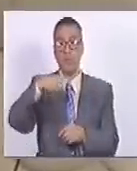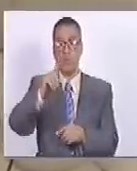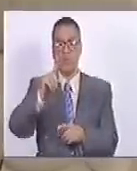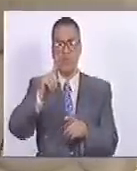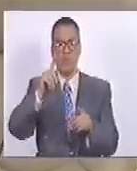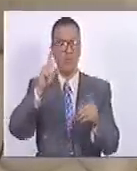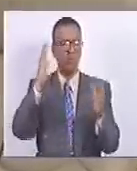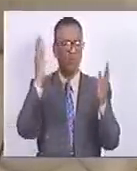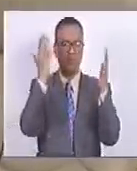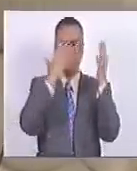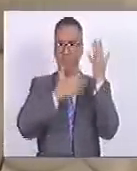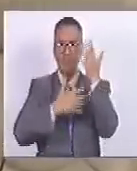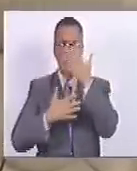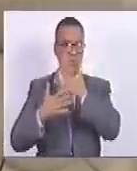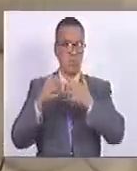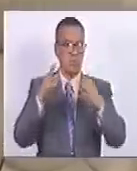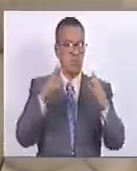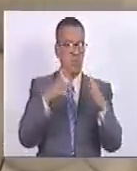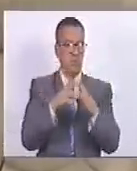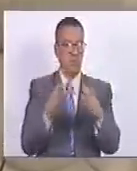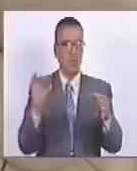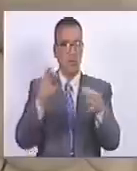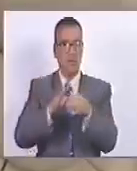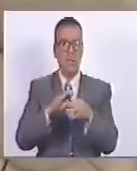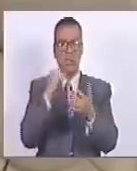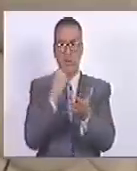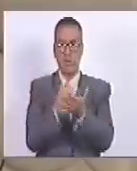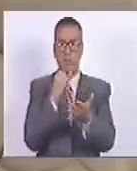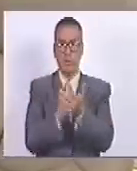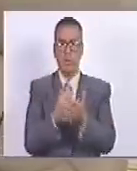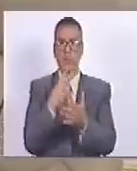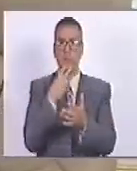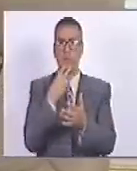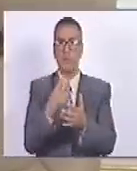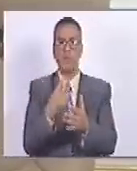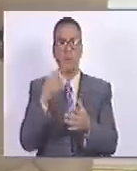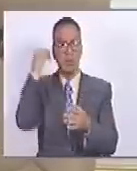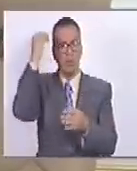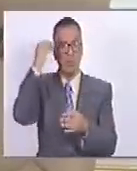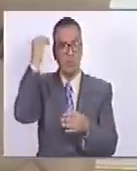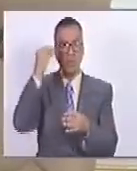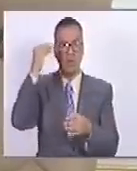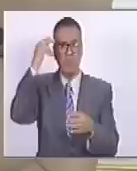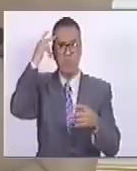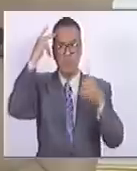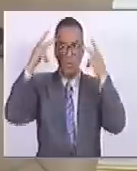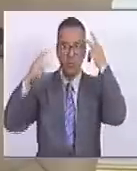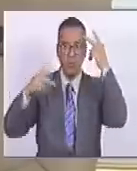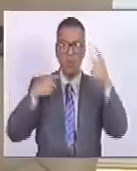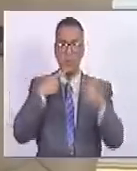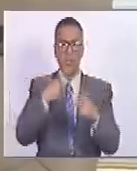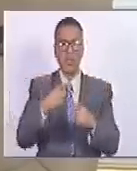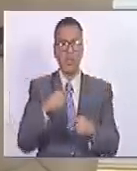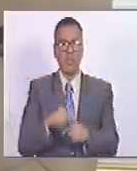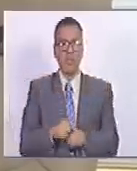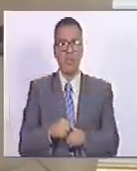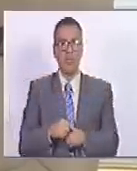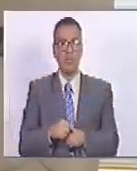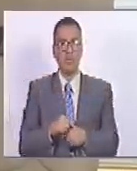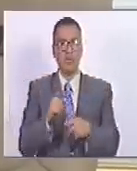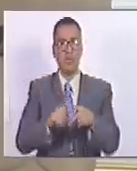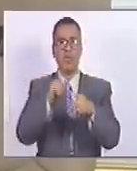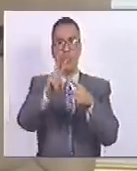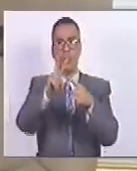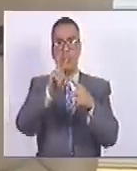contradicción en la unidad, y eso es una prueba en lenguaje de un pensamiento psicótico. Es decir, cuando dices dos